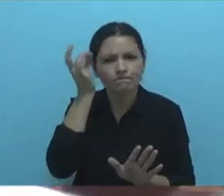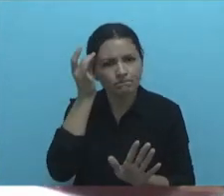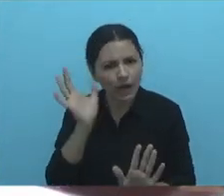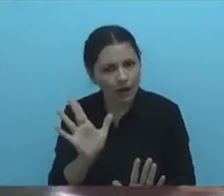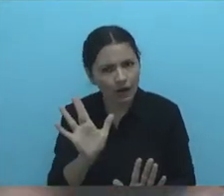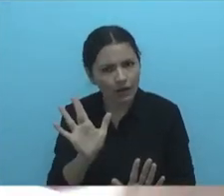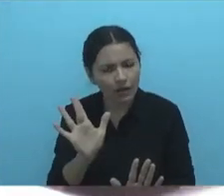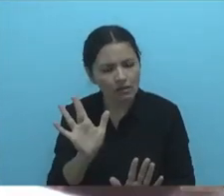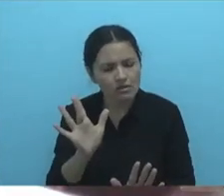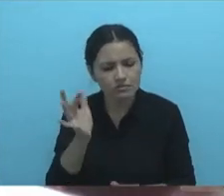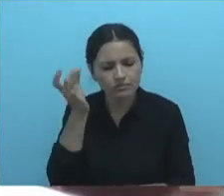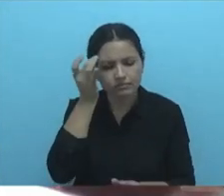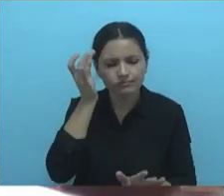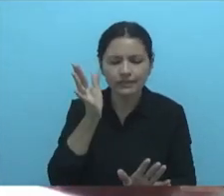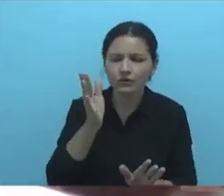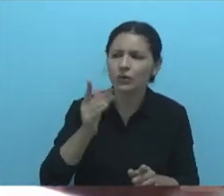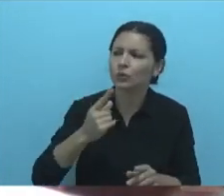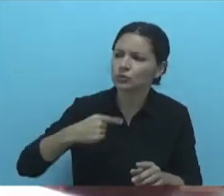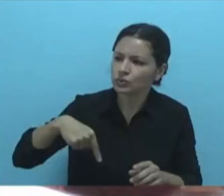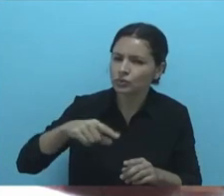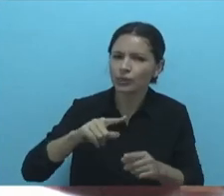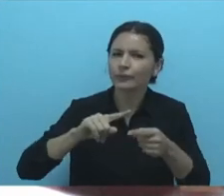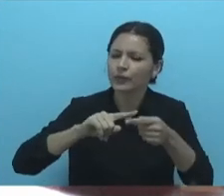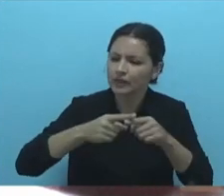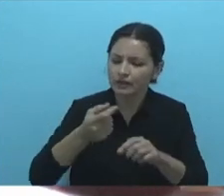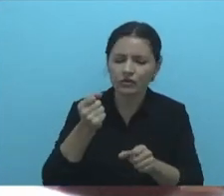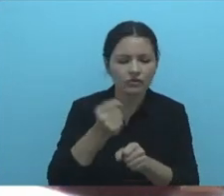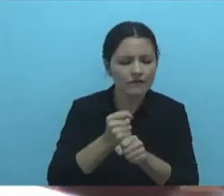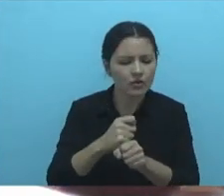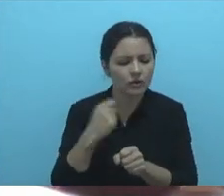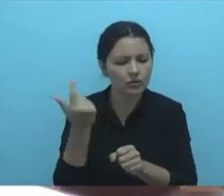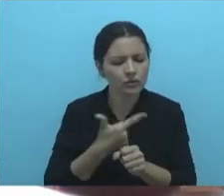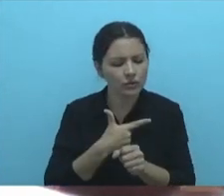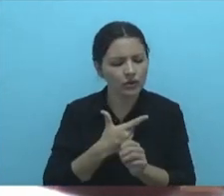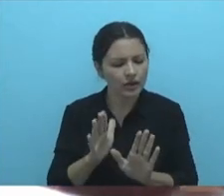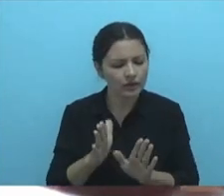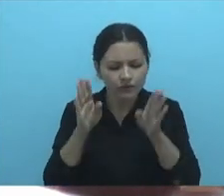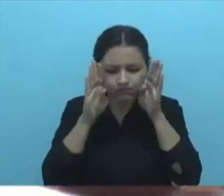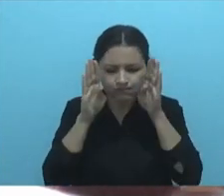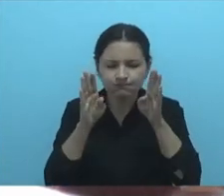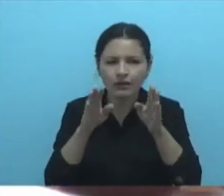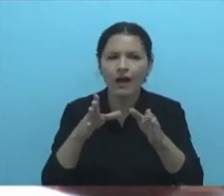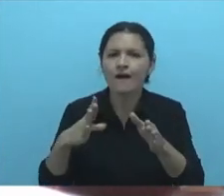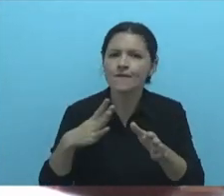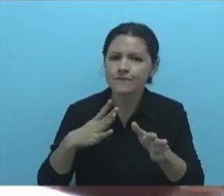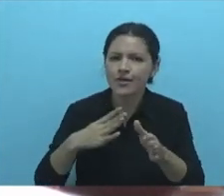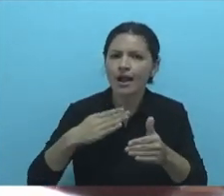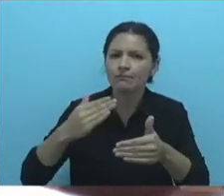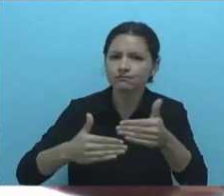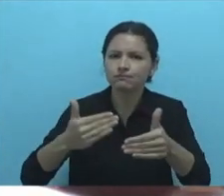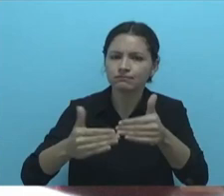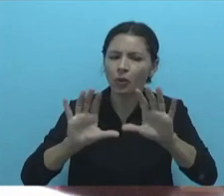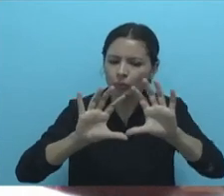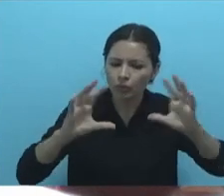realizar no lo posible sino lo ideal Y tratar de mirar desde lo ideal todo lo que nos queda por recorrer para hacer del mundo